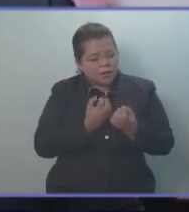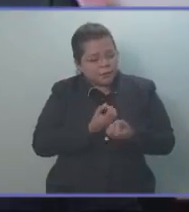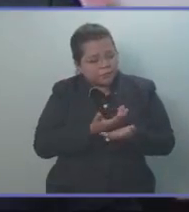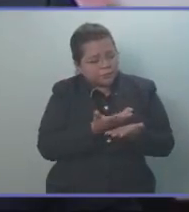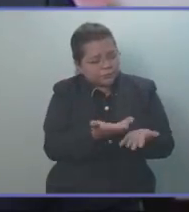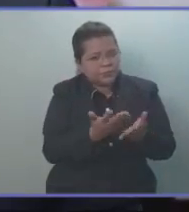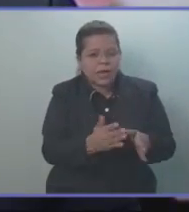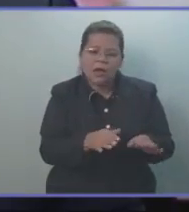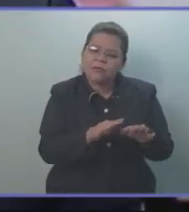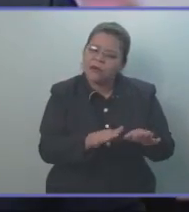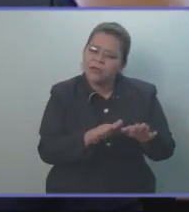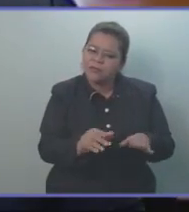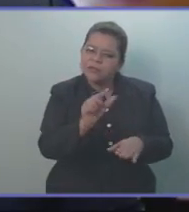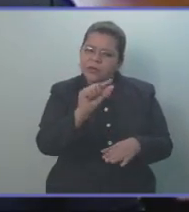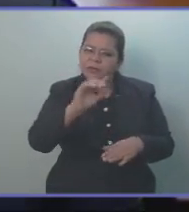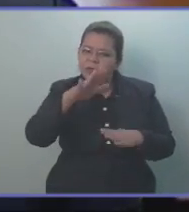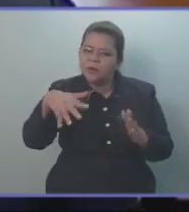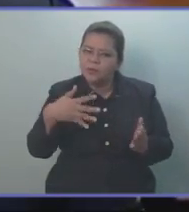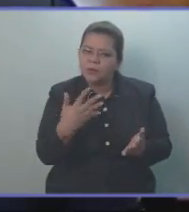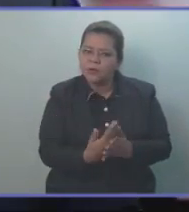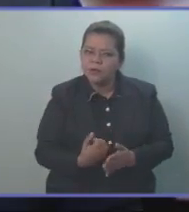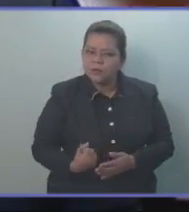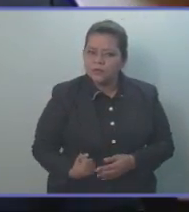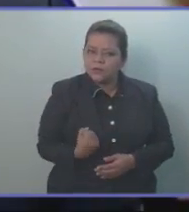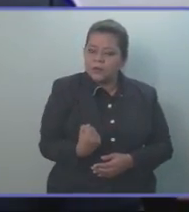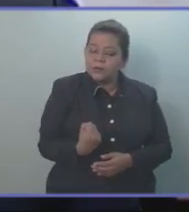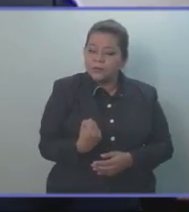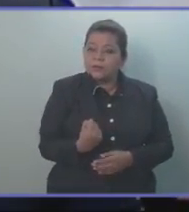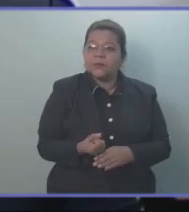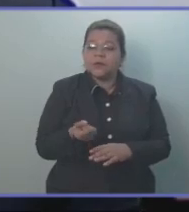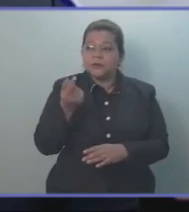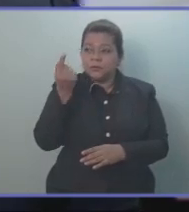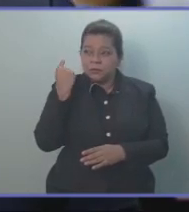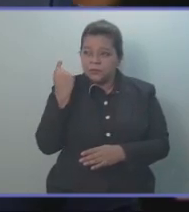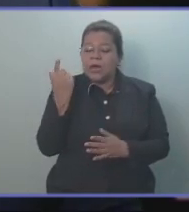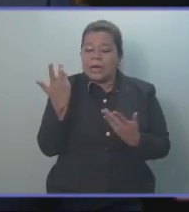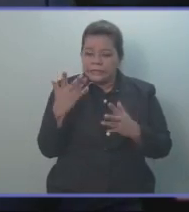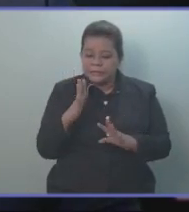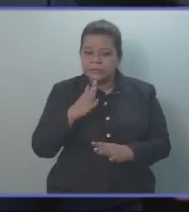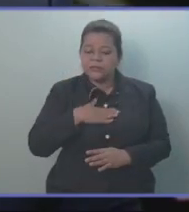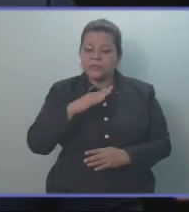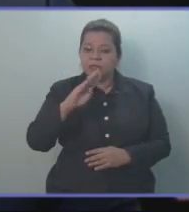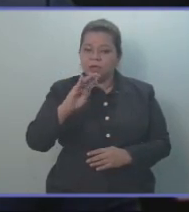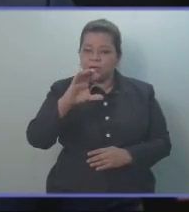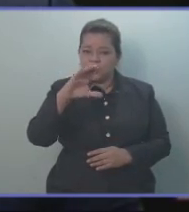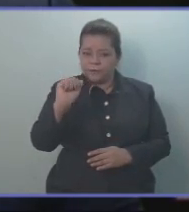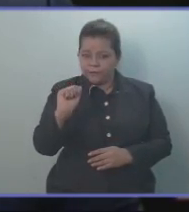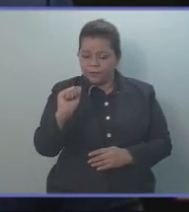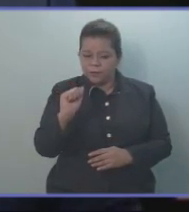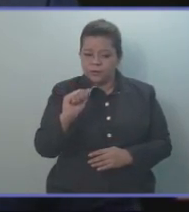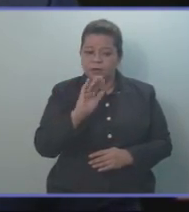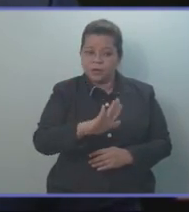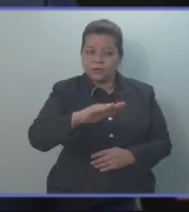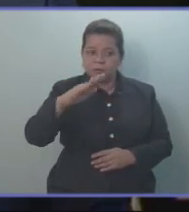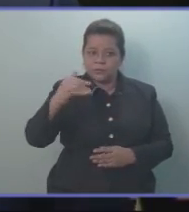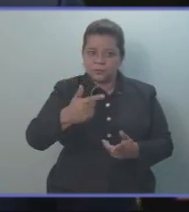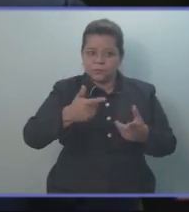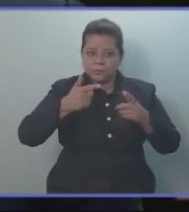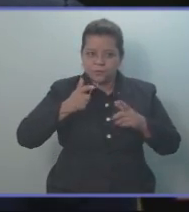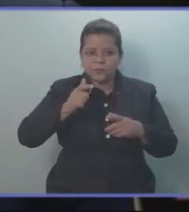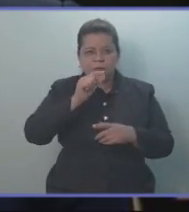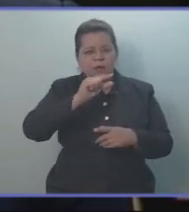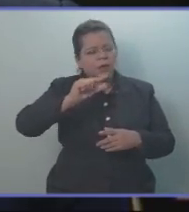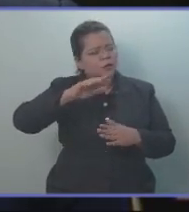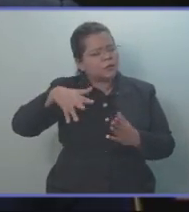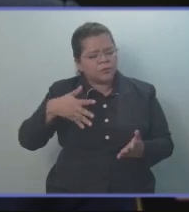agradecerle en nombre de todos los estudiantes que han recibido una beca de parte de su país. En nombre de todos